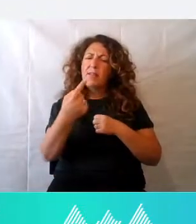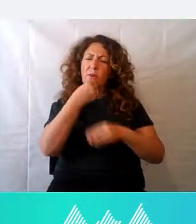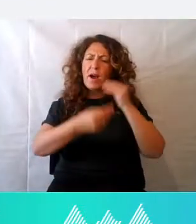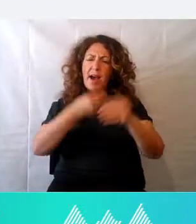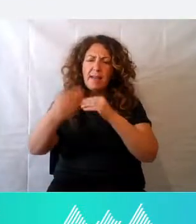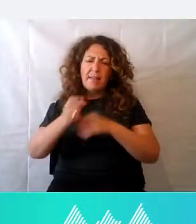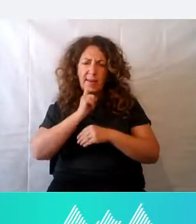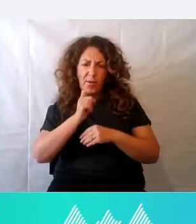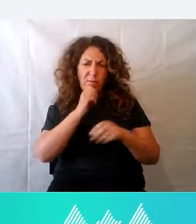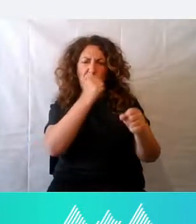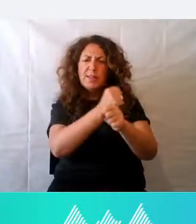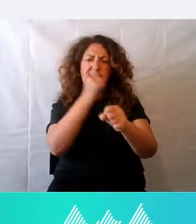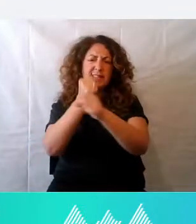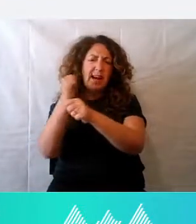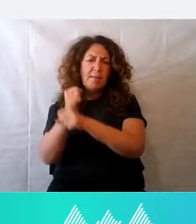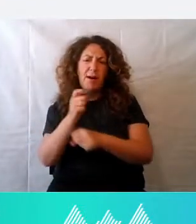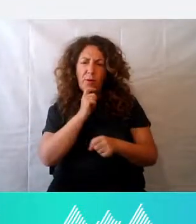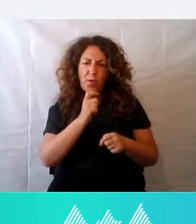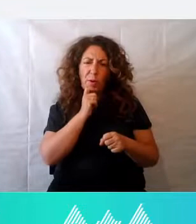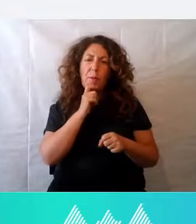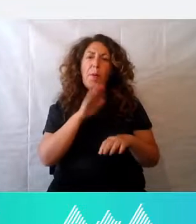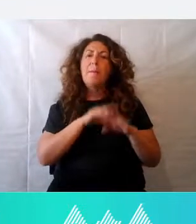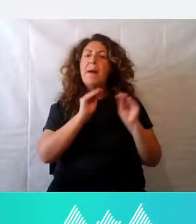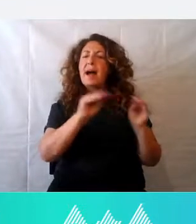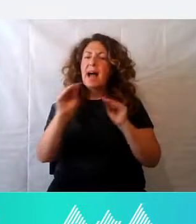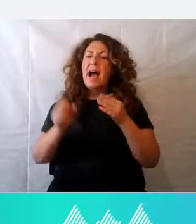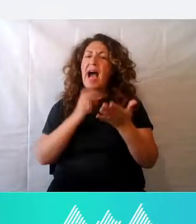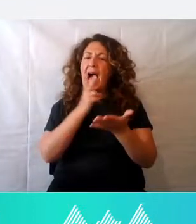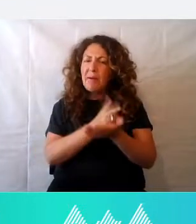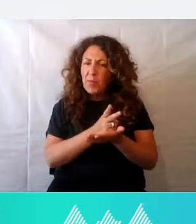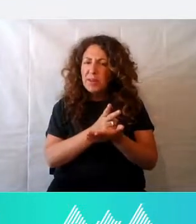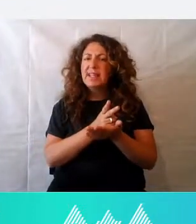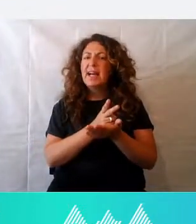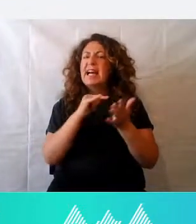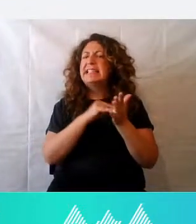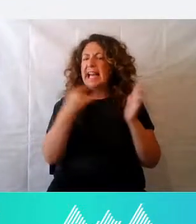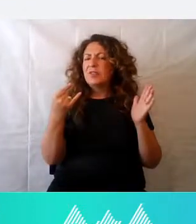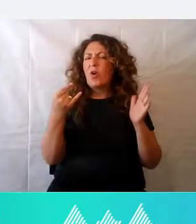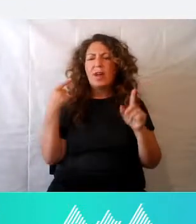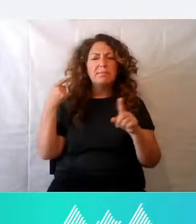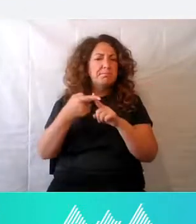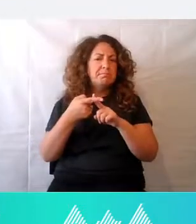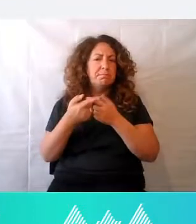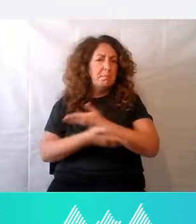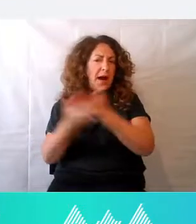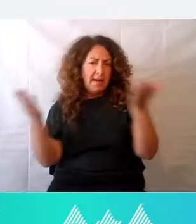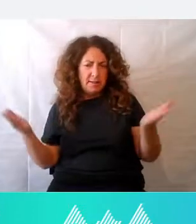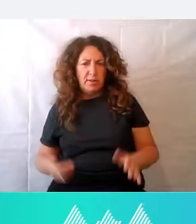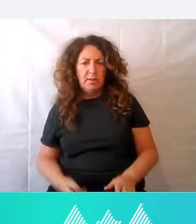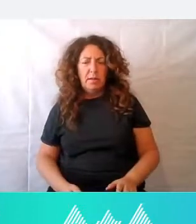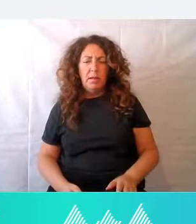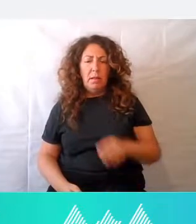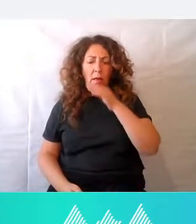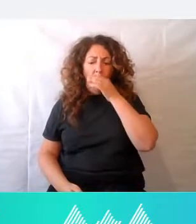para que vuestra tecnología sea realmente una tecnología para toda la ciudadanía a nivel mundial muchas veces es